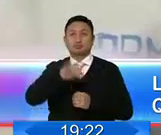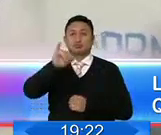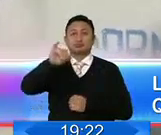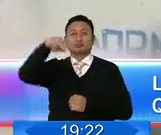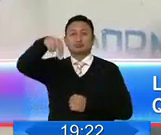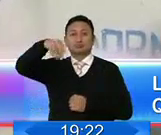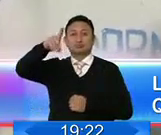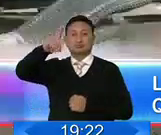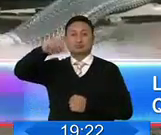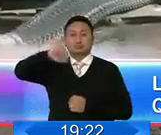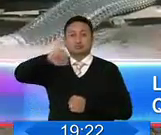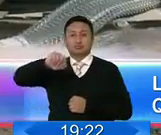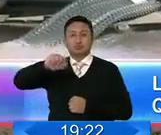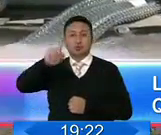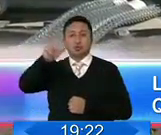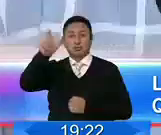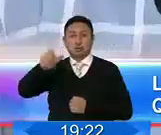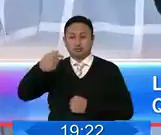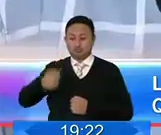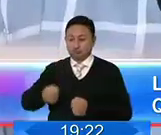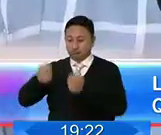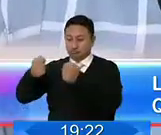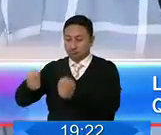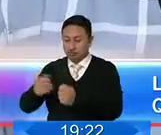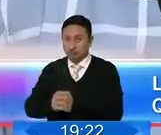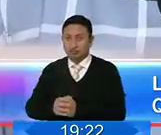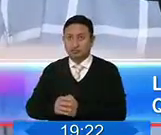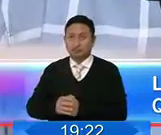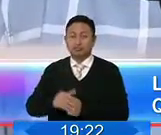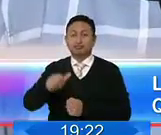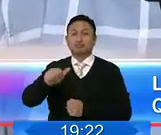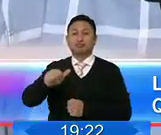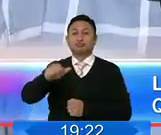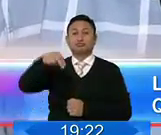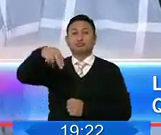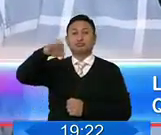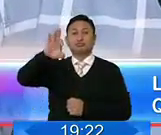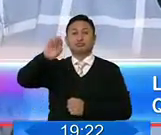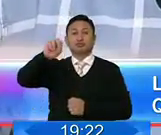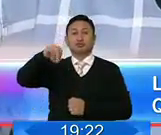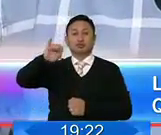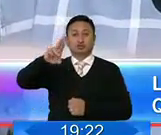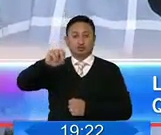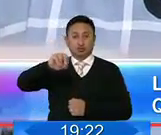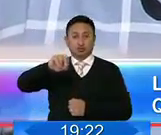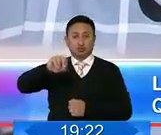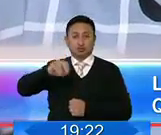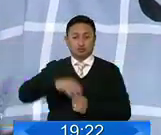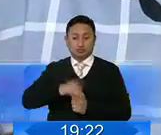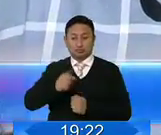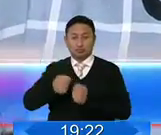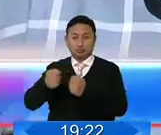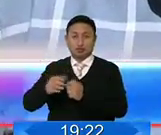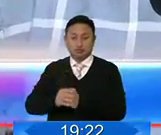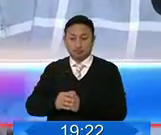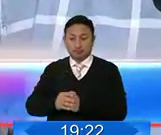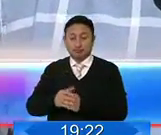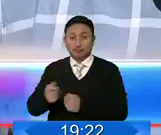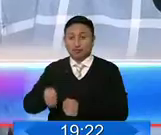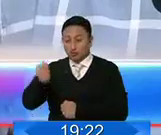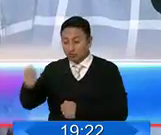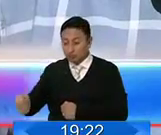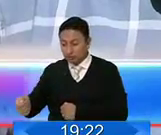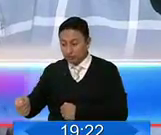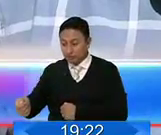adjudicó a una sola persona en línea le entregó a don antonio puga paredes pero después de seis meses de linda le revoca eso